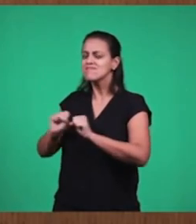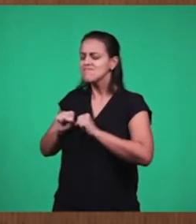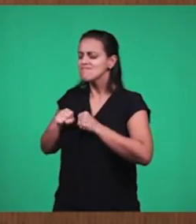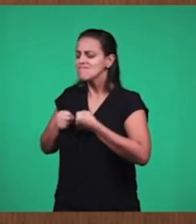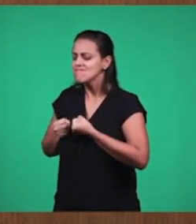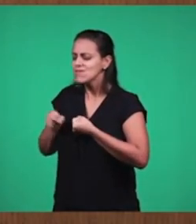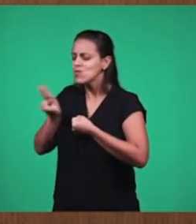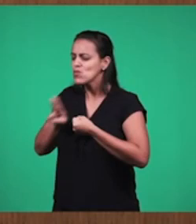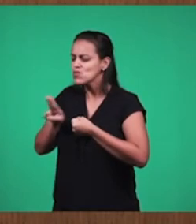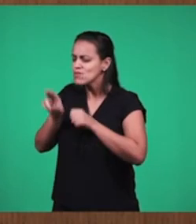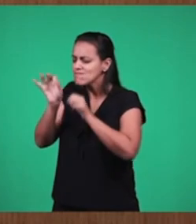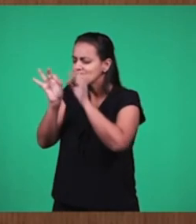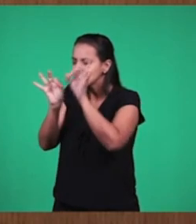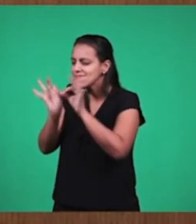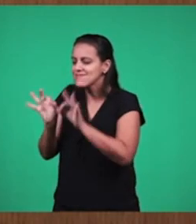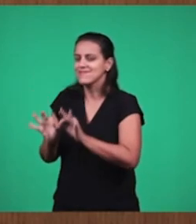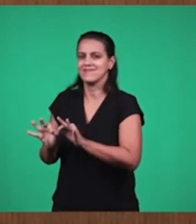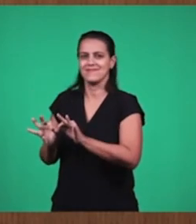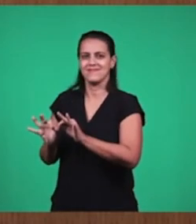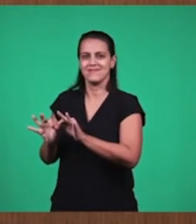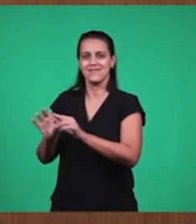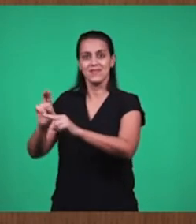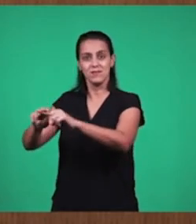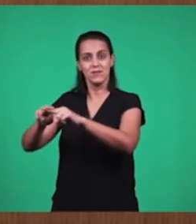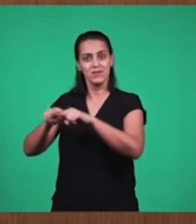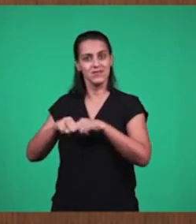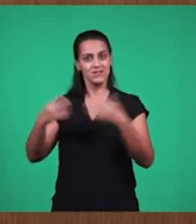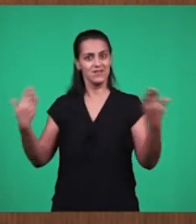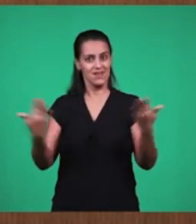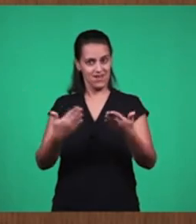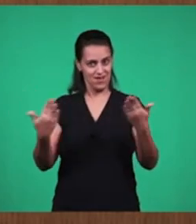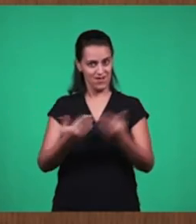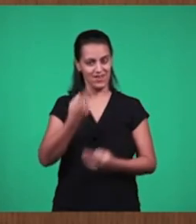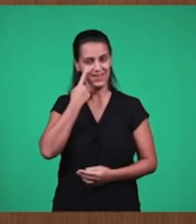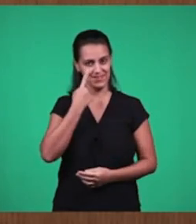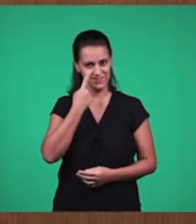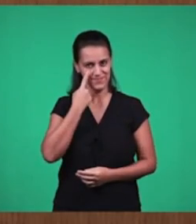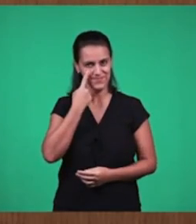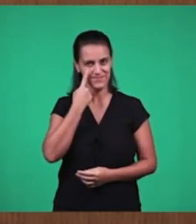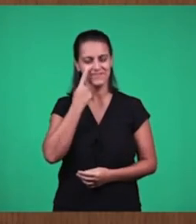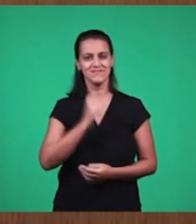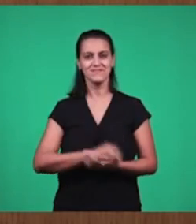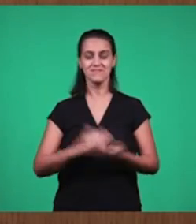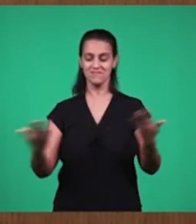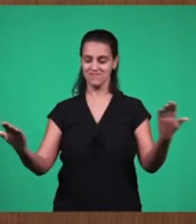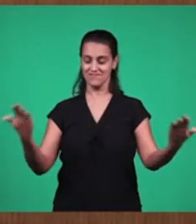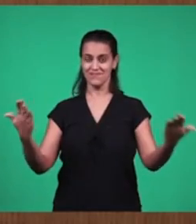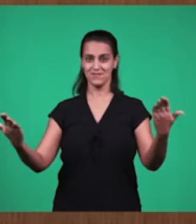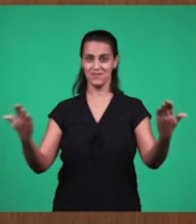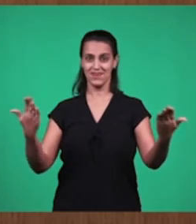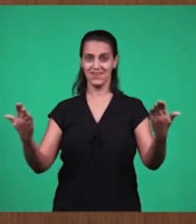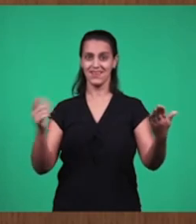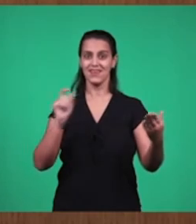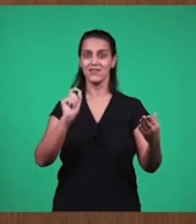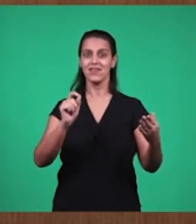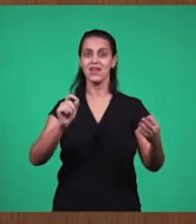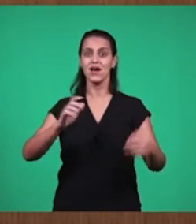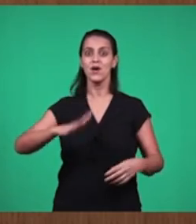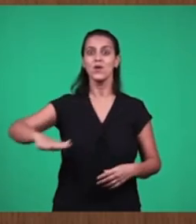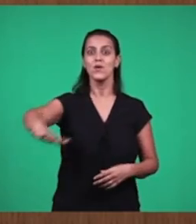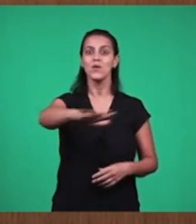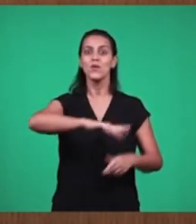energía un día anterior para organizar. De este modo vamos a comparar ahora estos